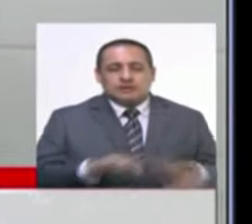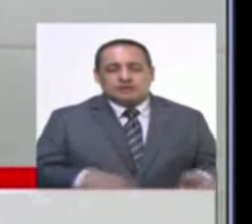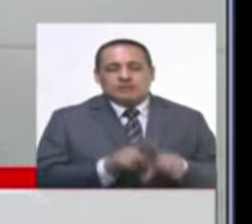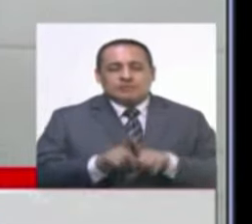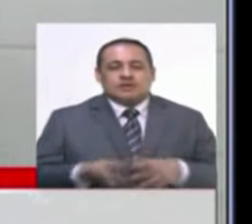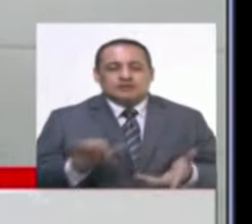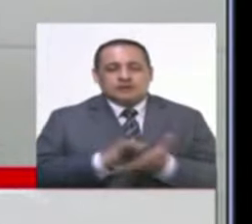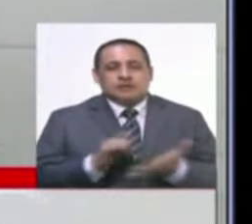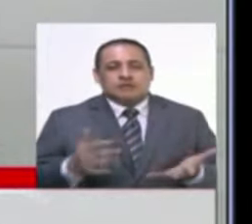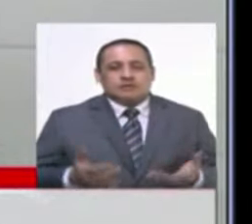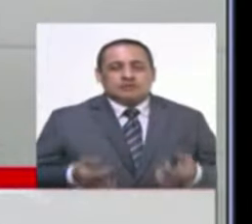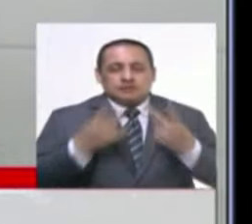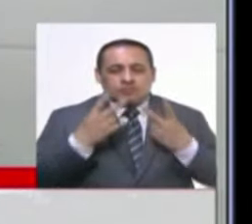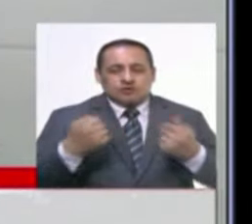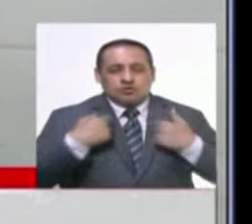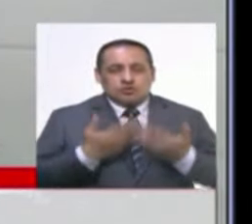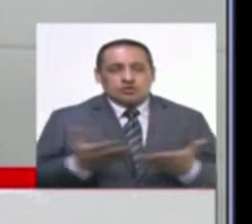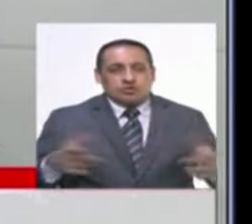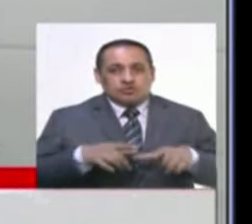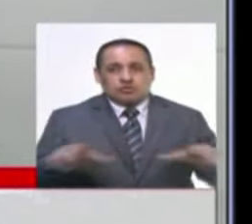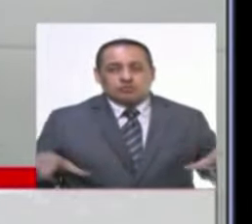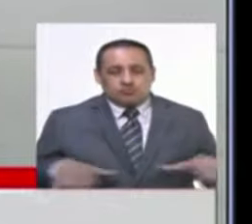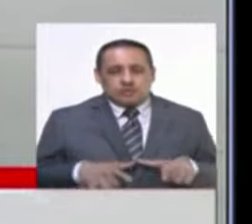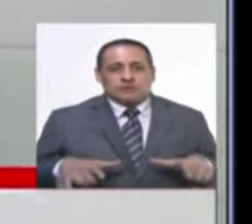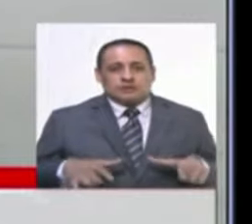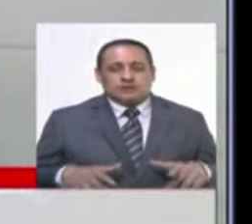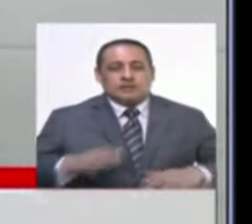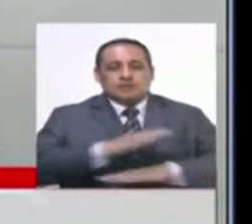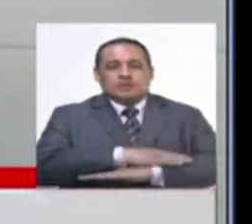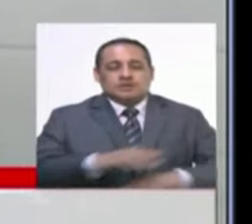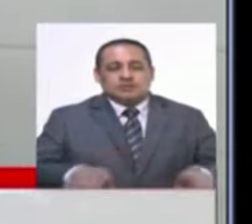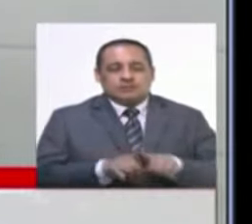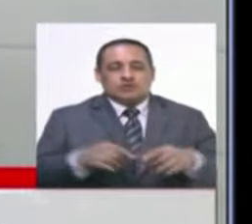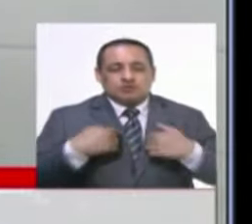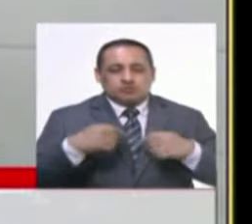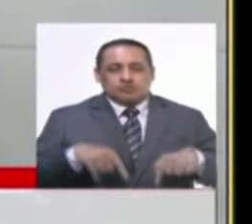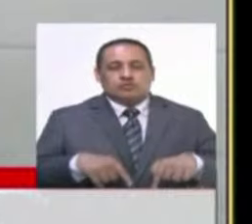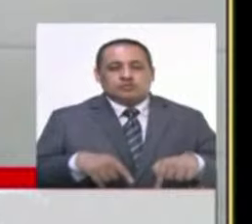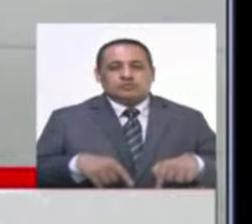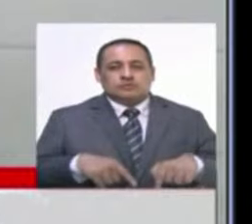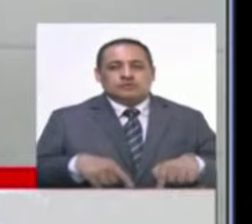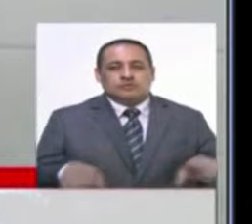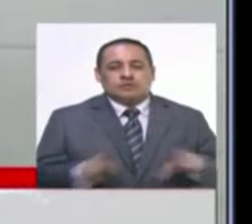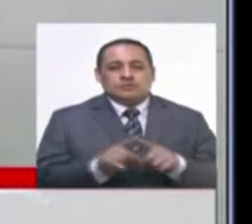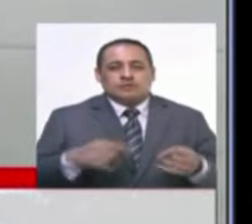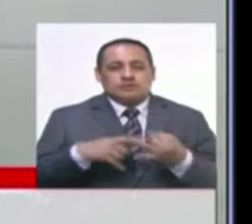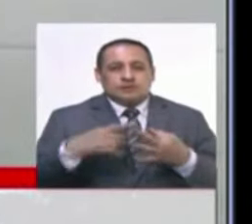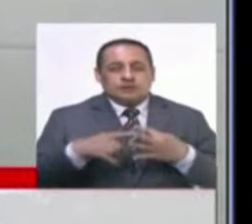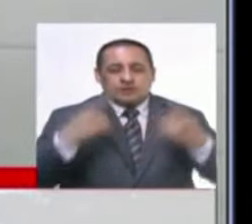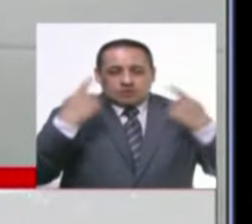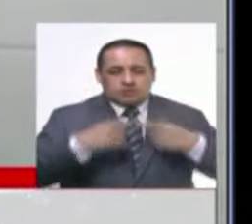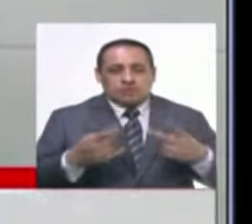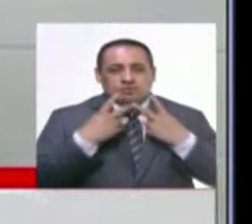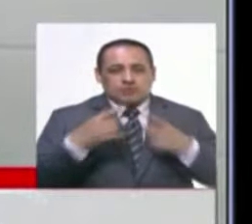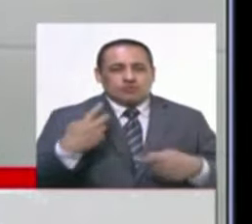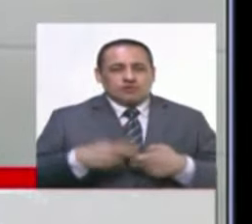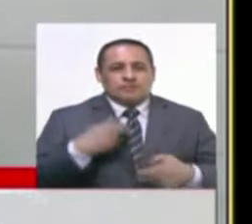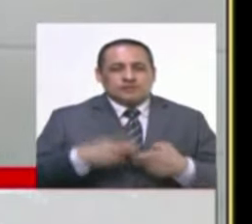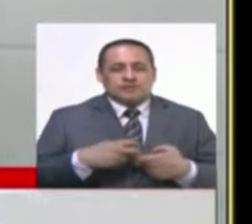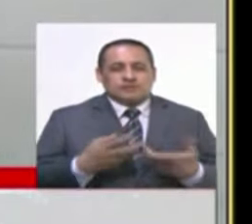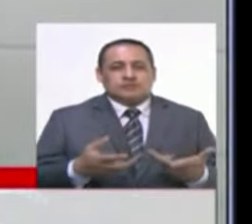porque donde yo estoy, en este lado de la mesa, donde yo me encuentro, las condiciones son muy